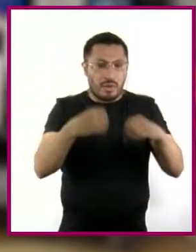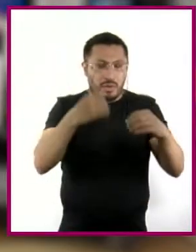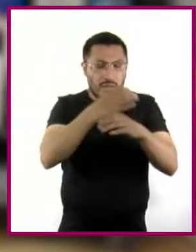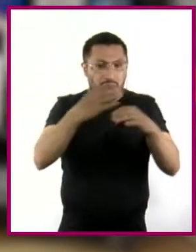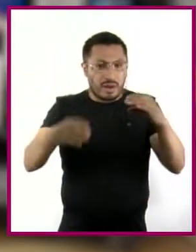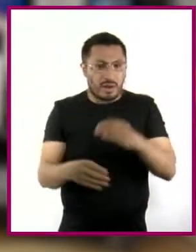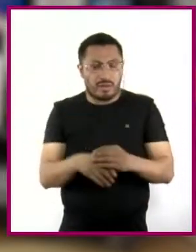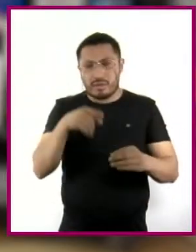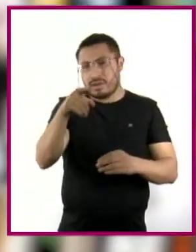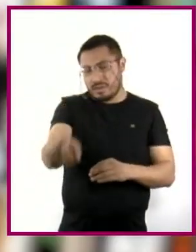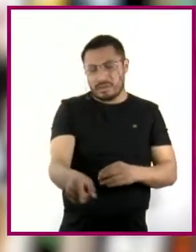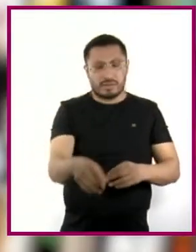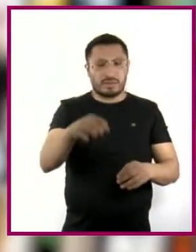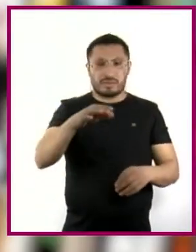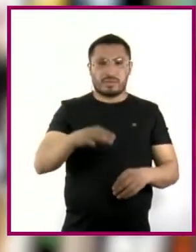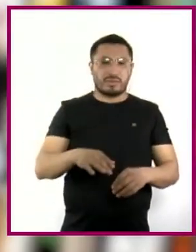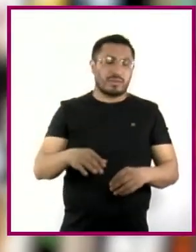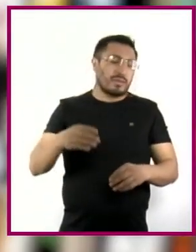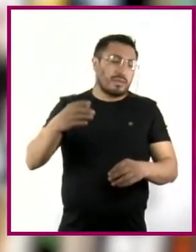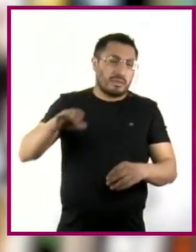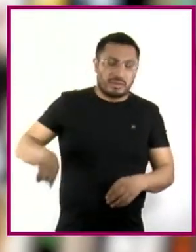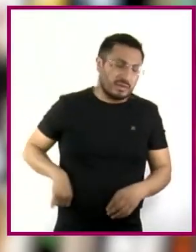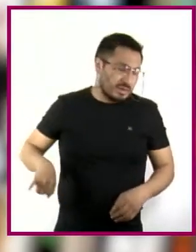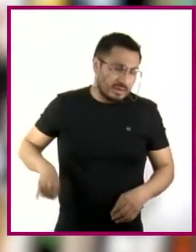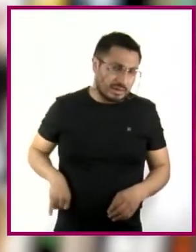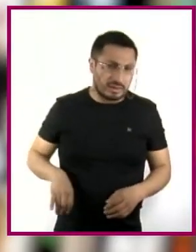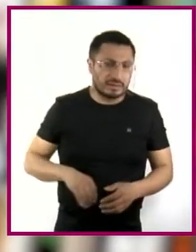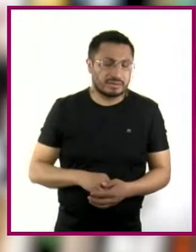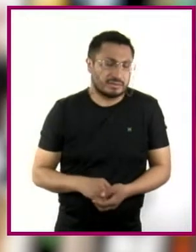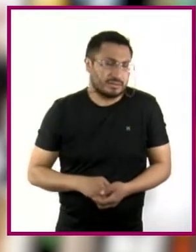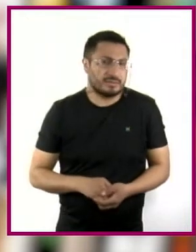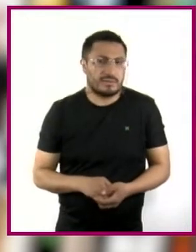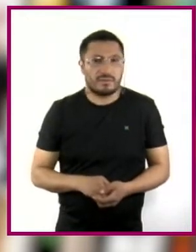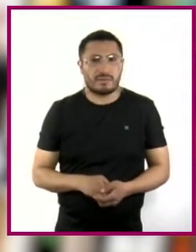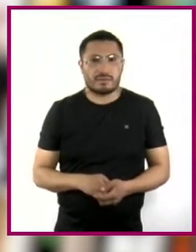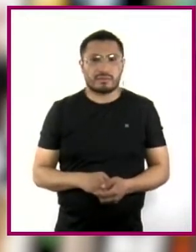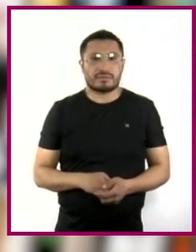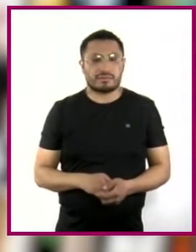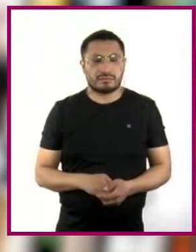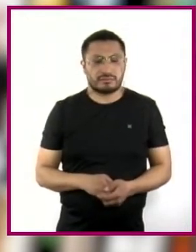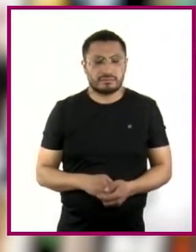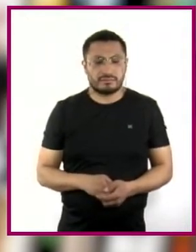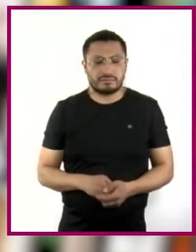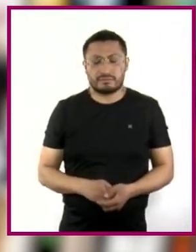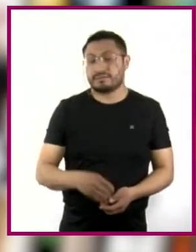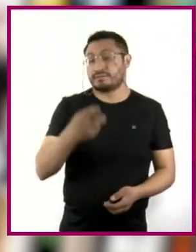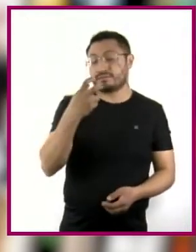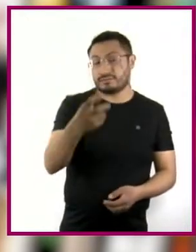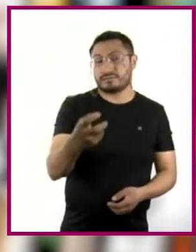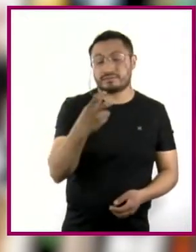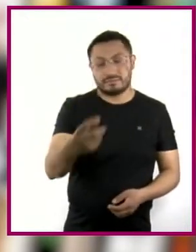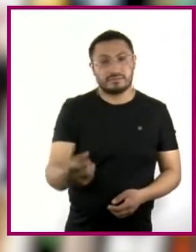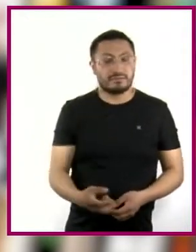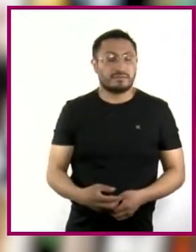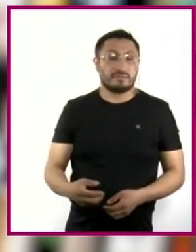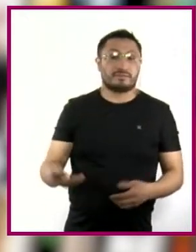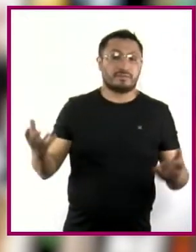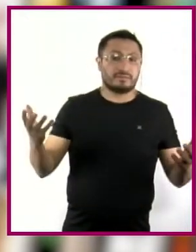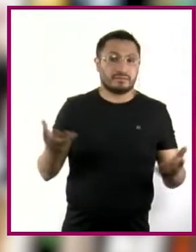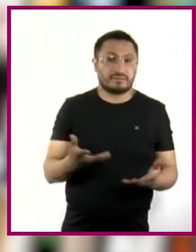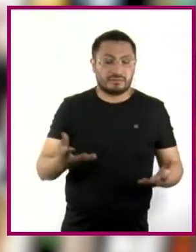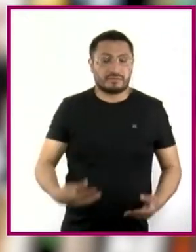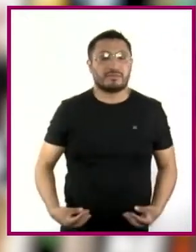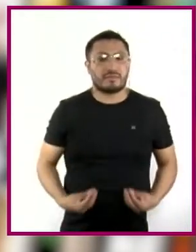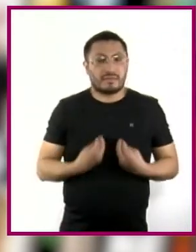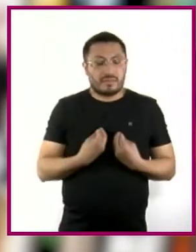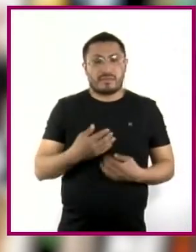más complejas que la pura satisfacción de las necesidades básicas. Y eso es lo que hace que la vida